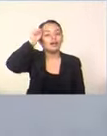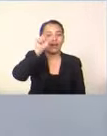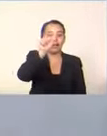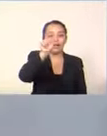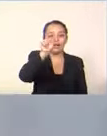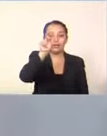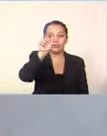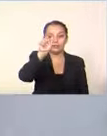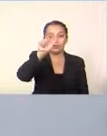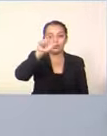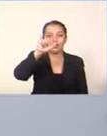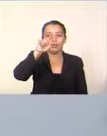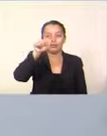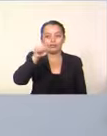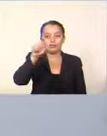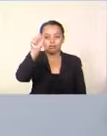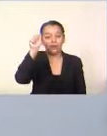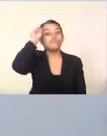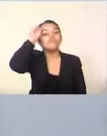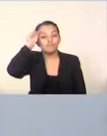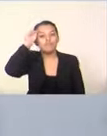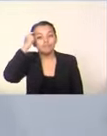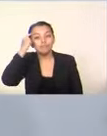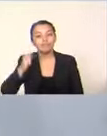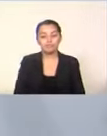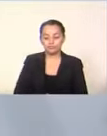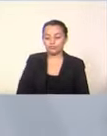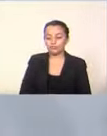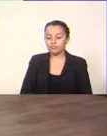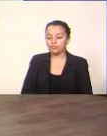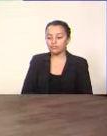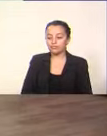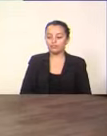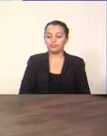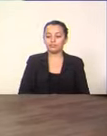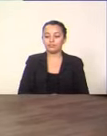Alejandra, el analiza que vamos a trabajar en este momento es...